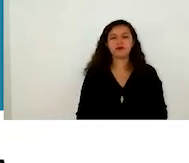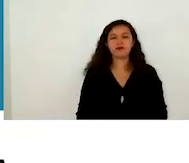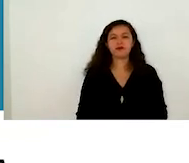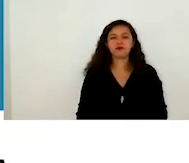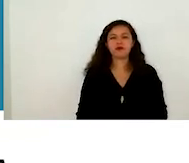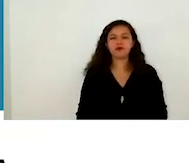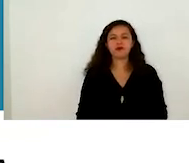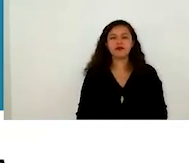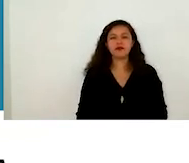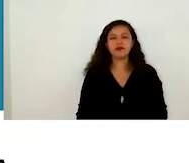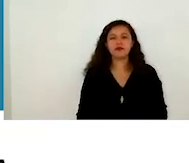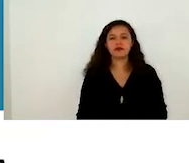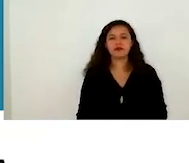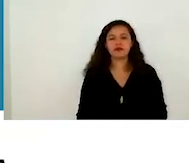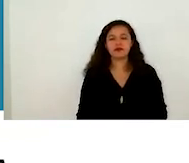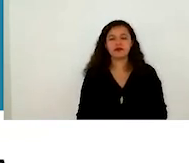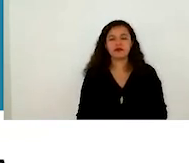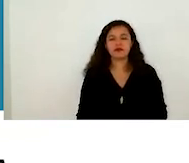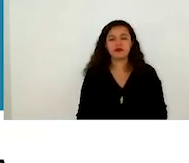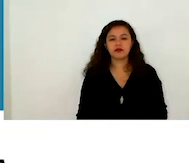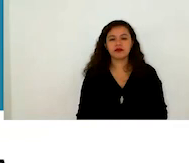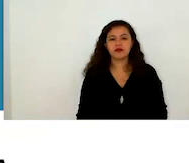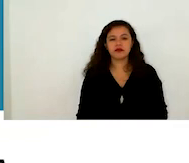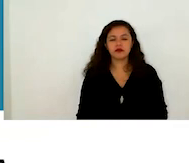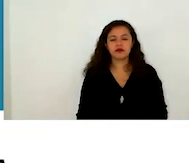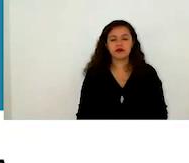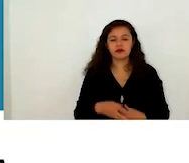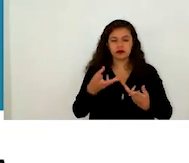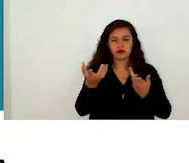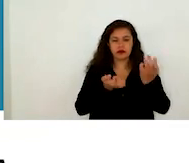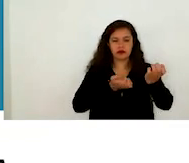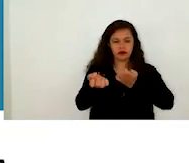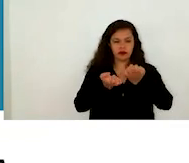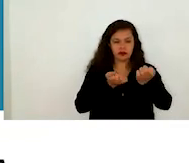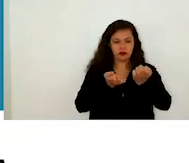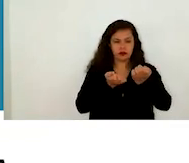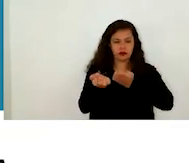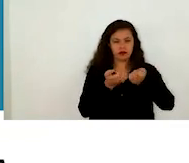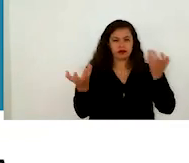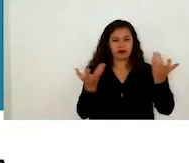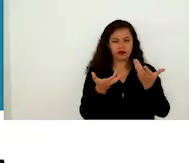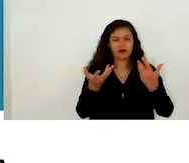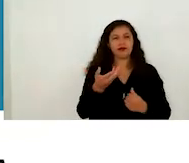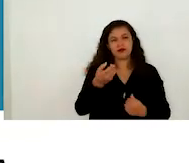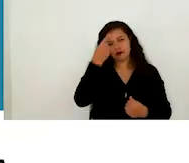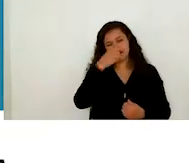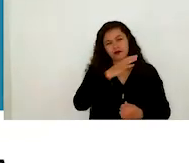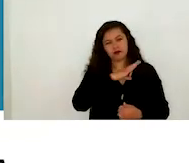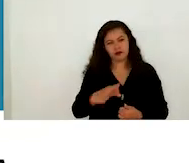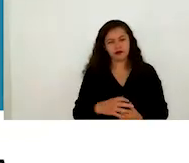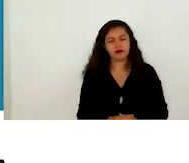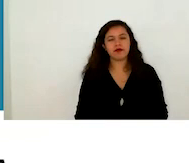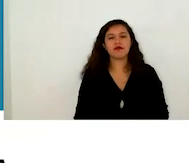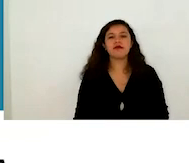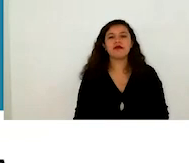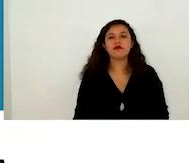vivo en estas dinámicas que ponga los ejercicios más enfocados todos